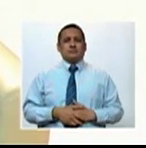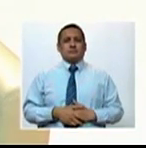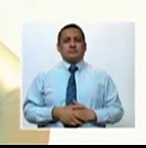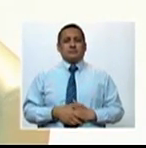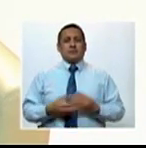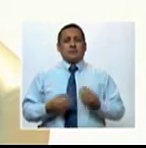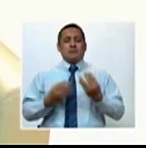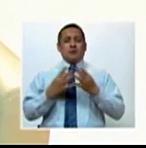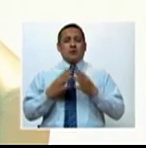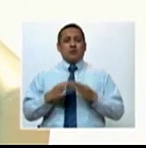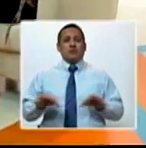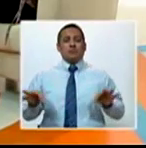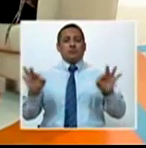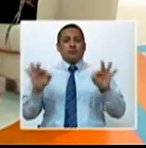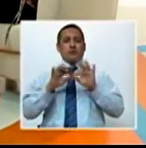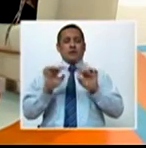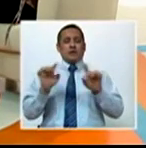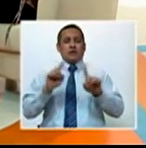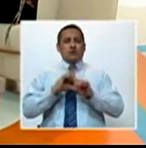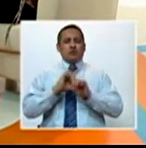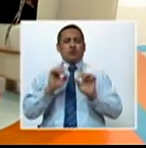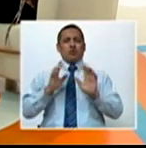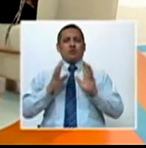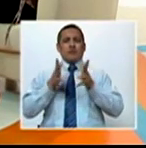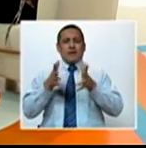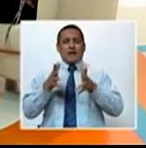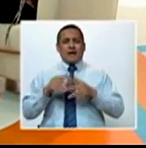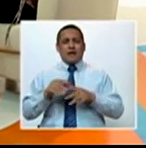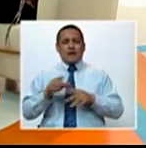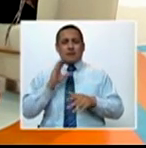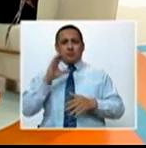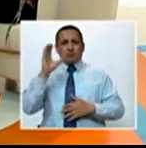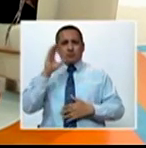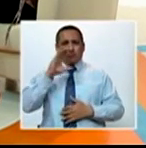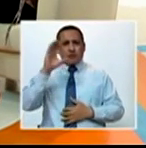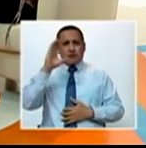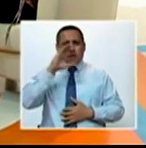¿no? Lo importante es eso, no dejar de buscar